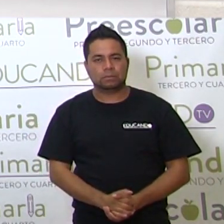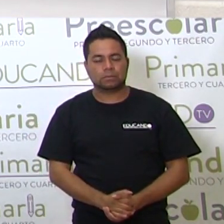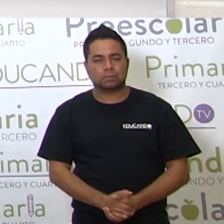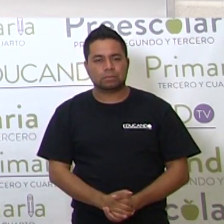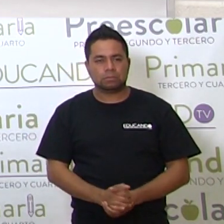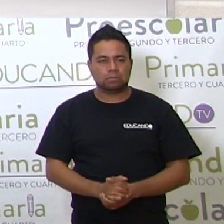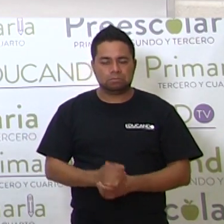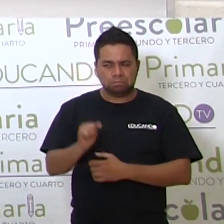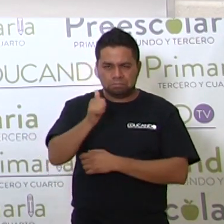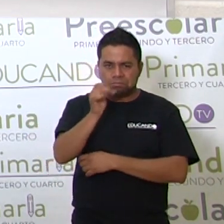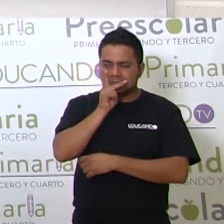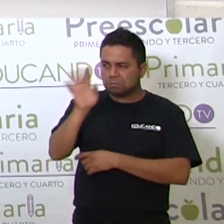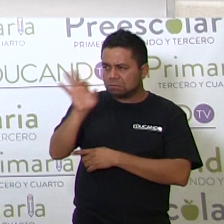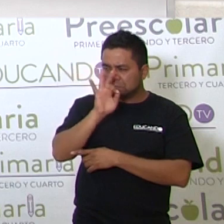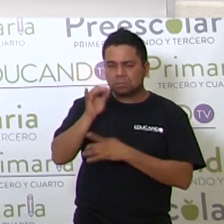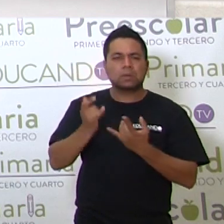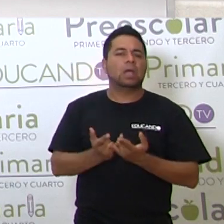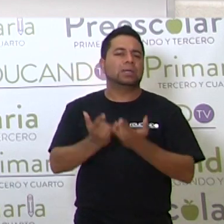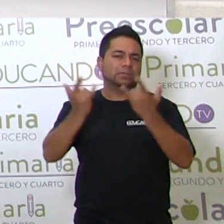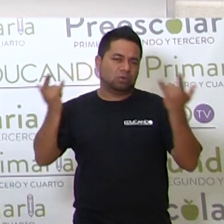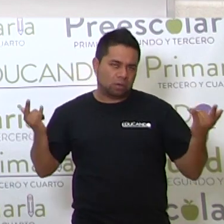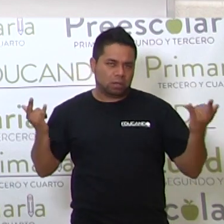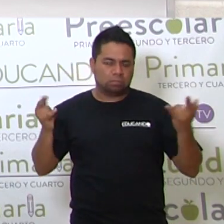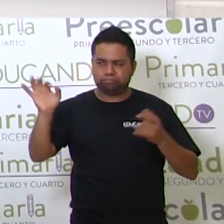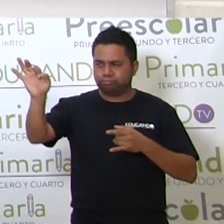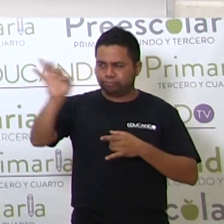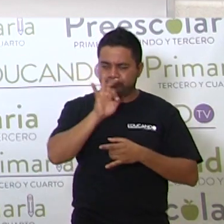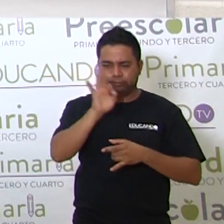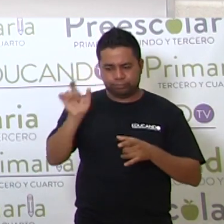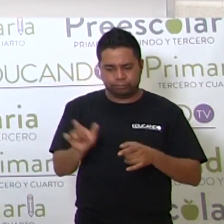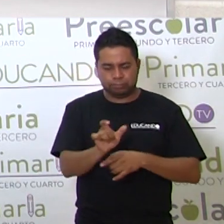La segunda es historia.